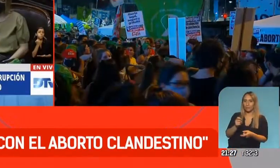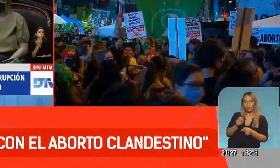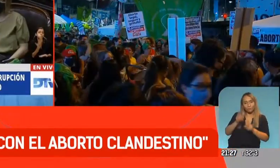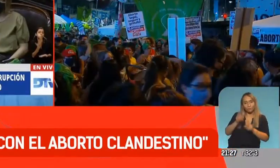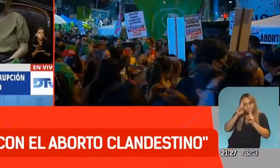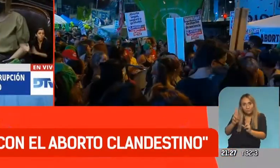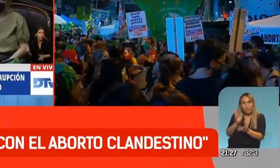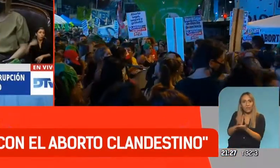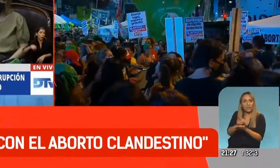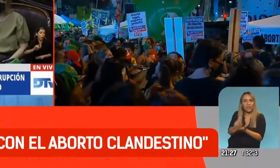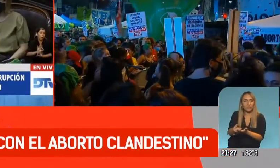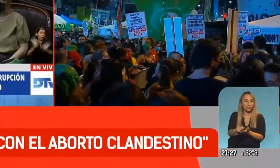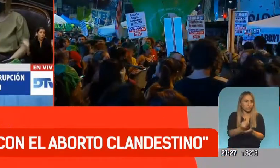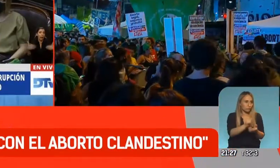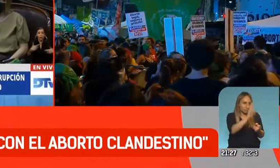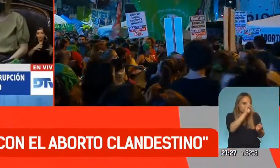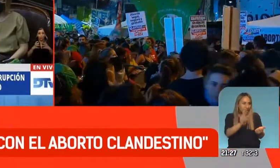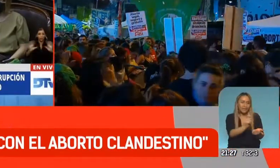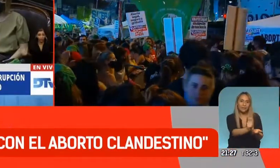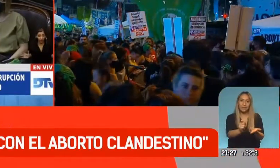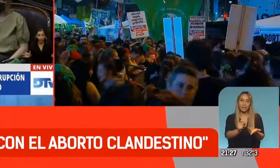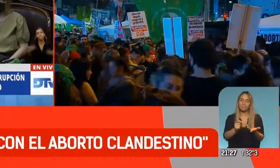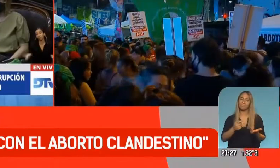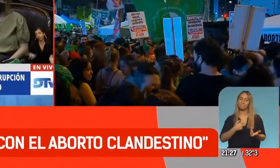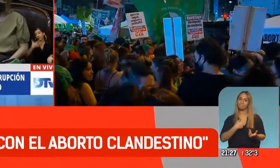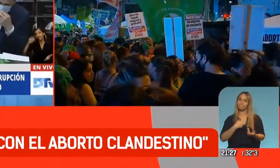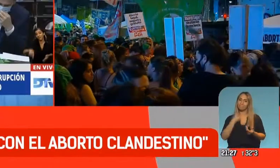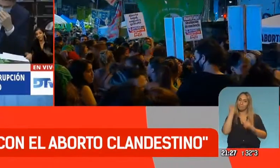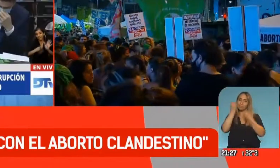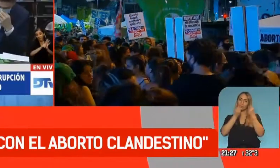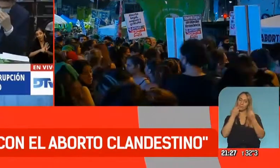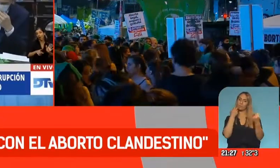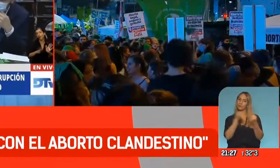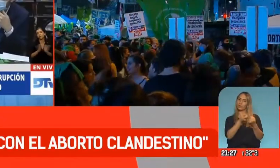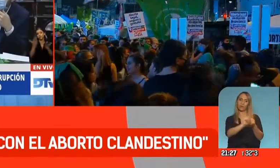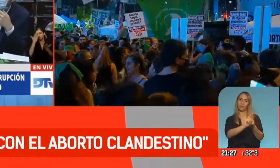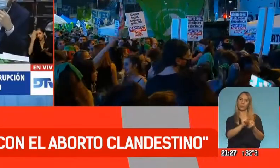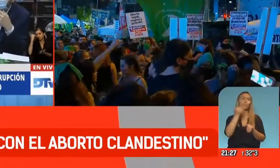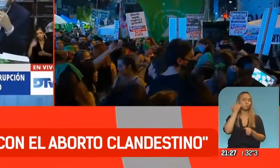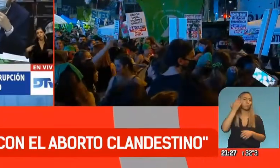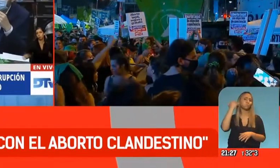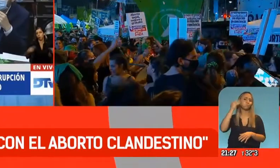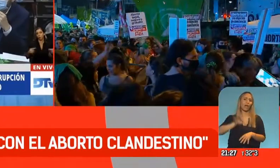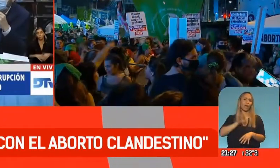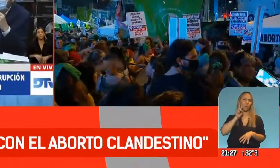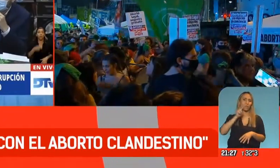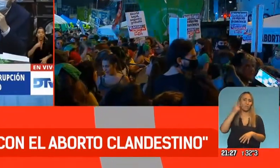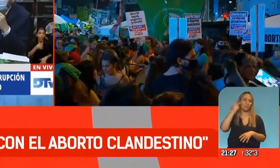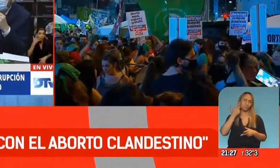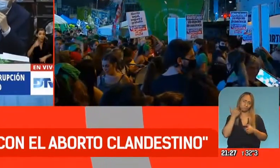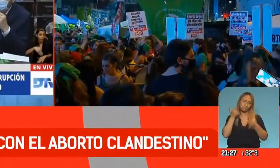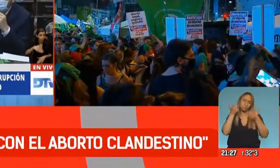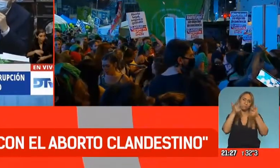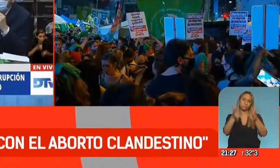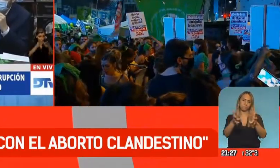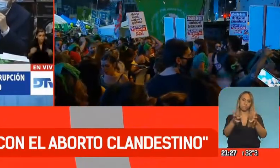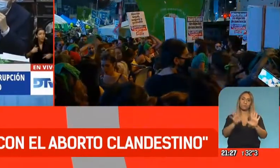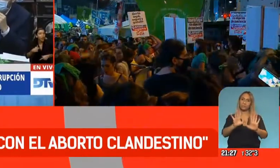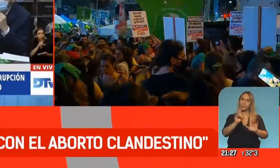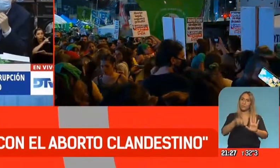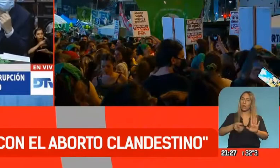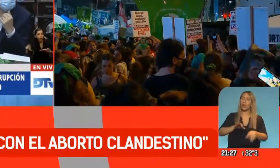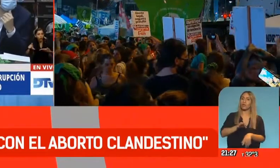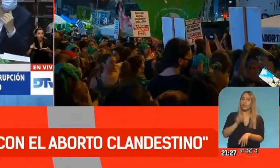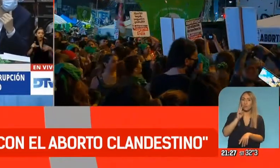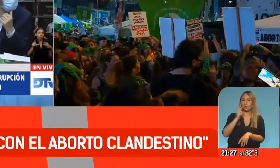eso nos preocupa realmente no estamos de acuerdo ya lo hemos expresado también en el 2018 aunque el 2018 estaba